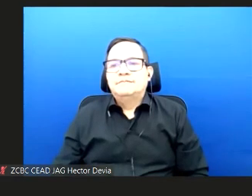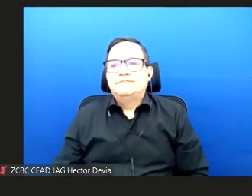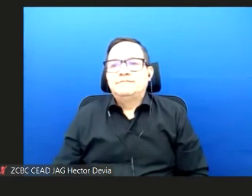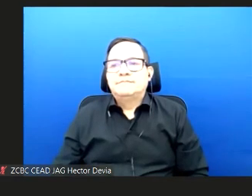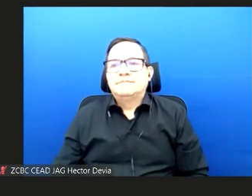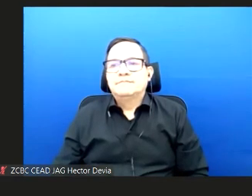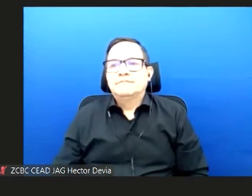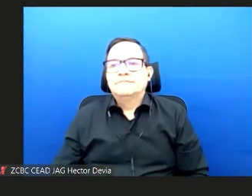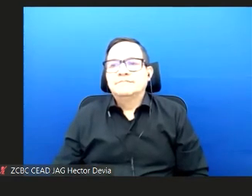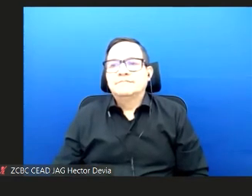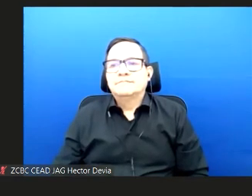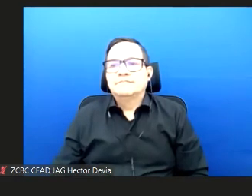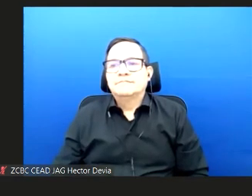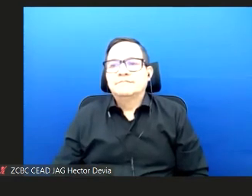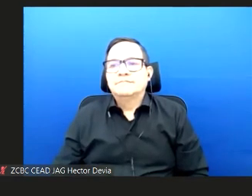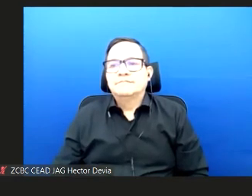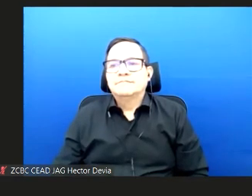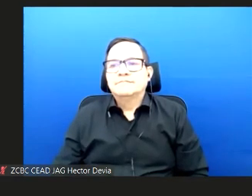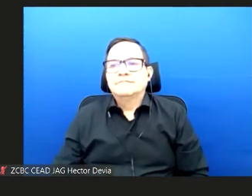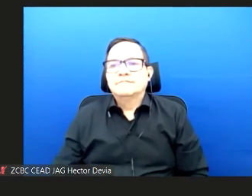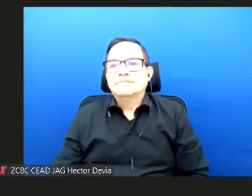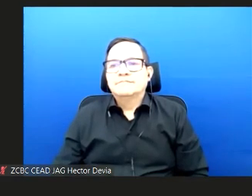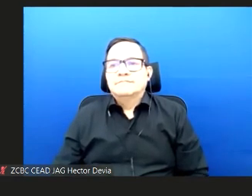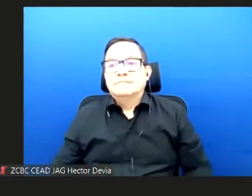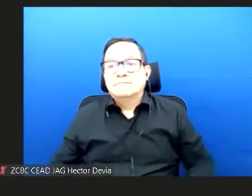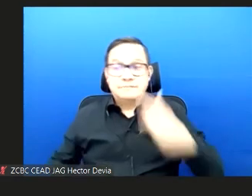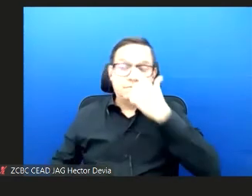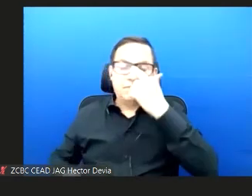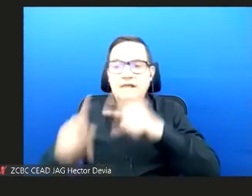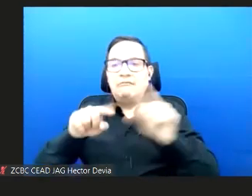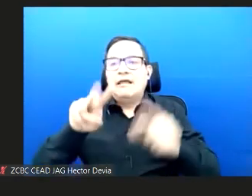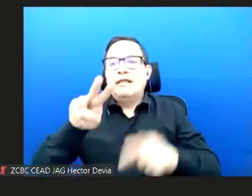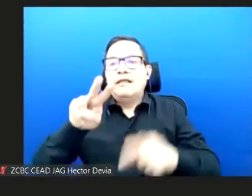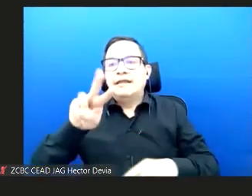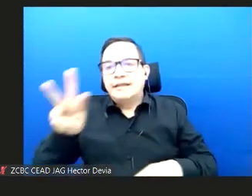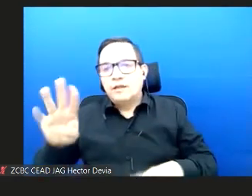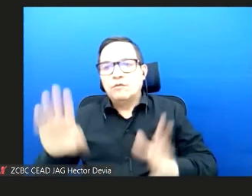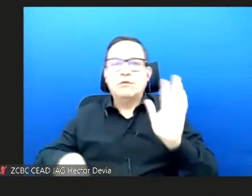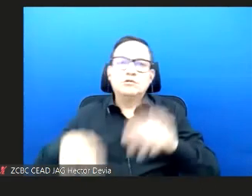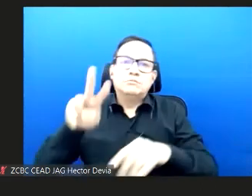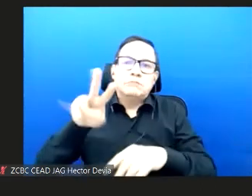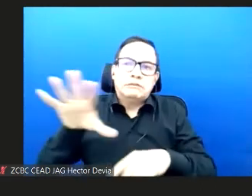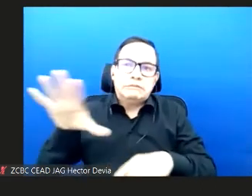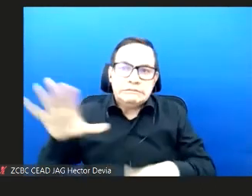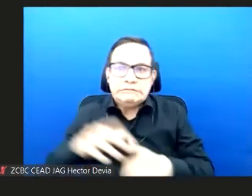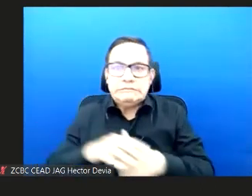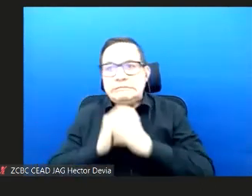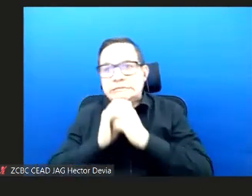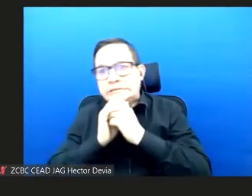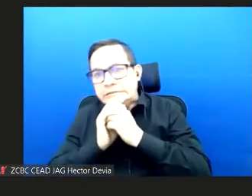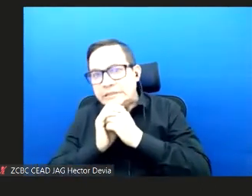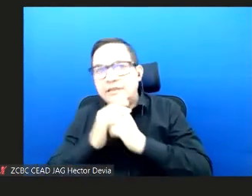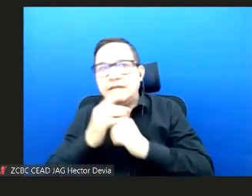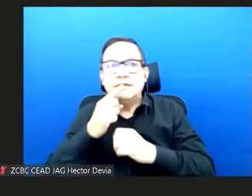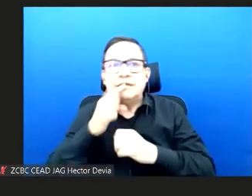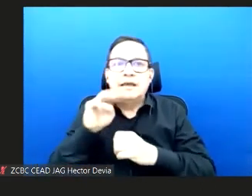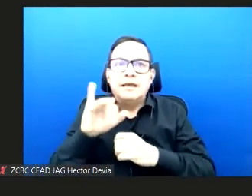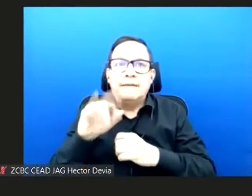32 nos dice Diego, 25 nos dice Miguel.